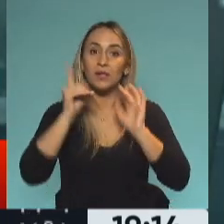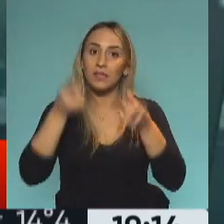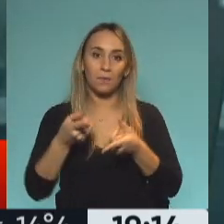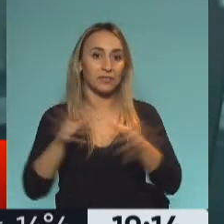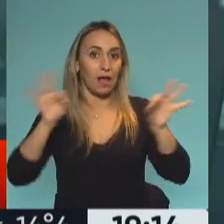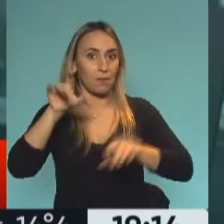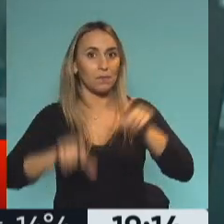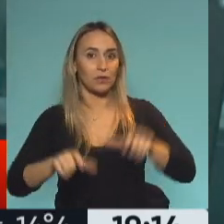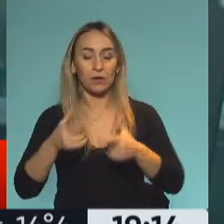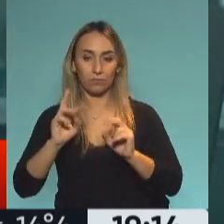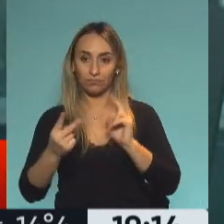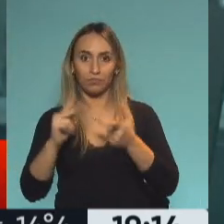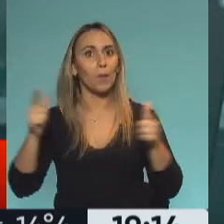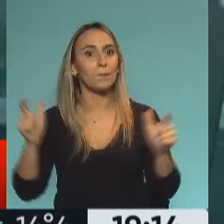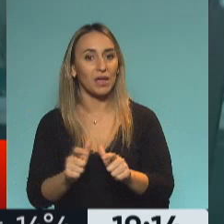y un